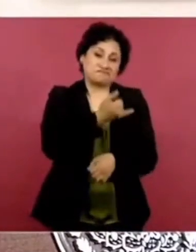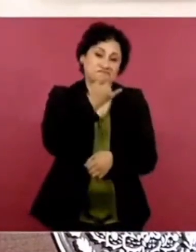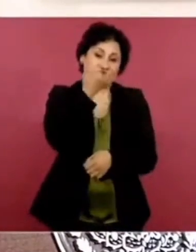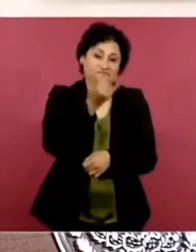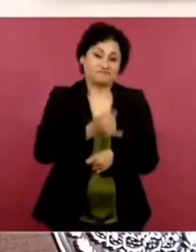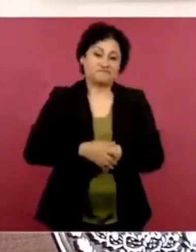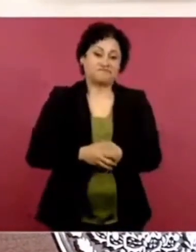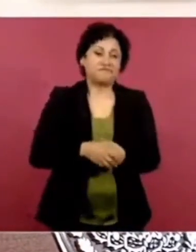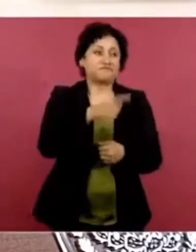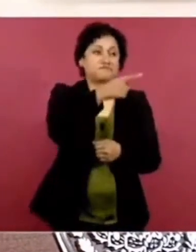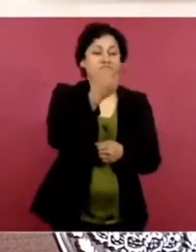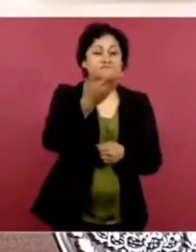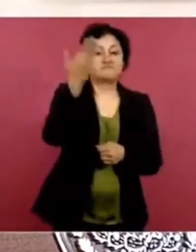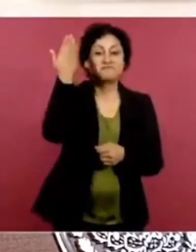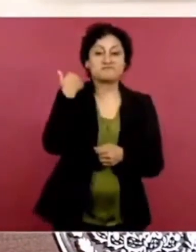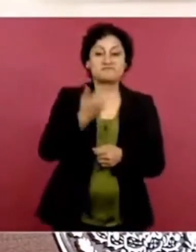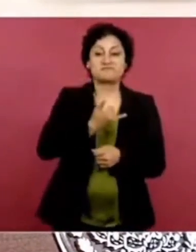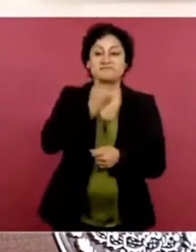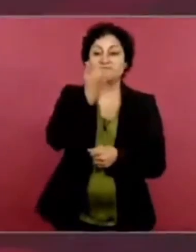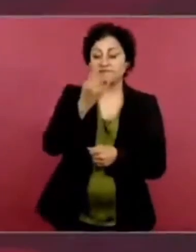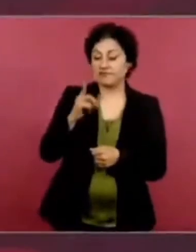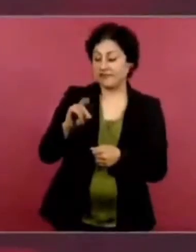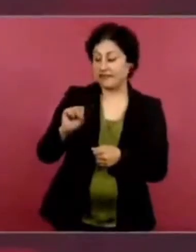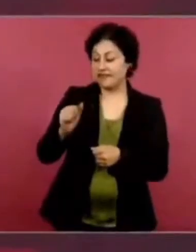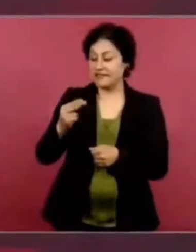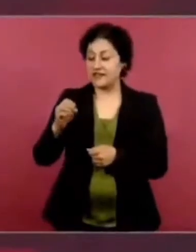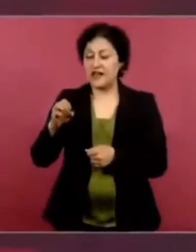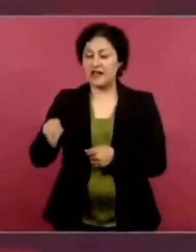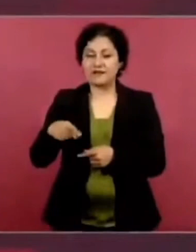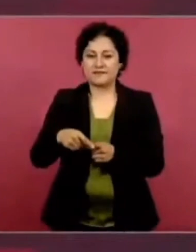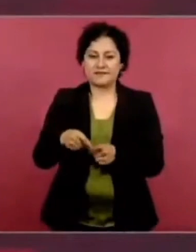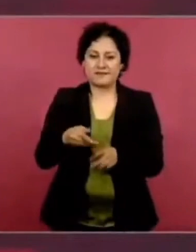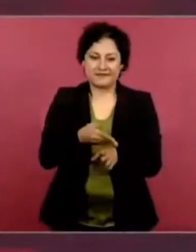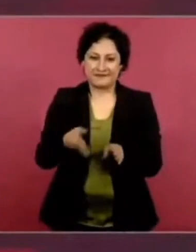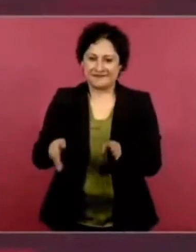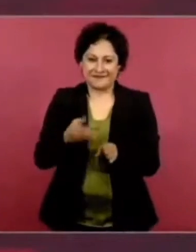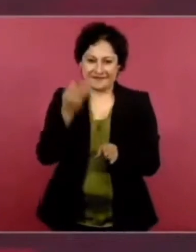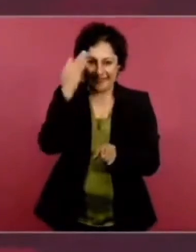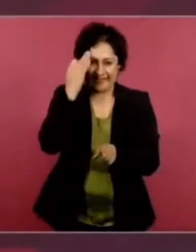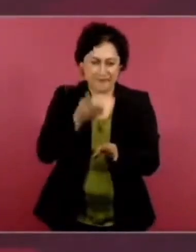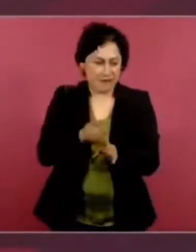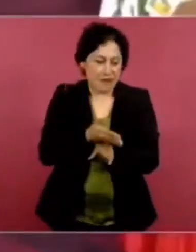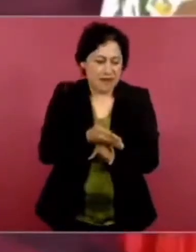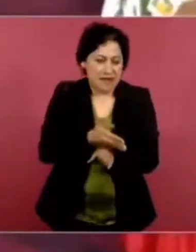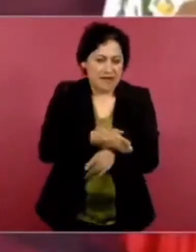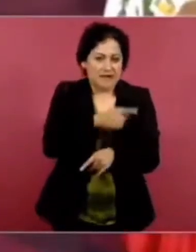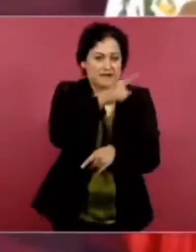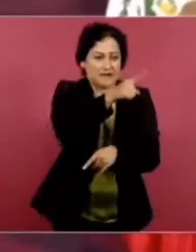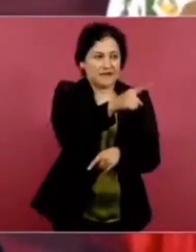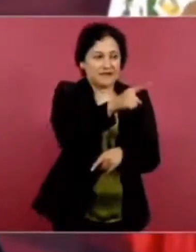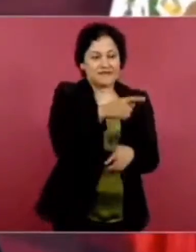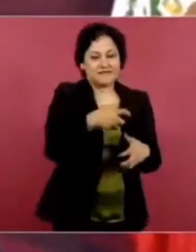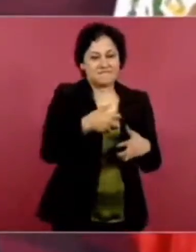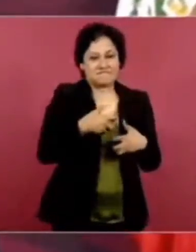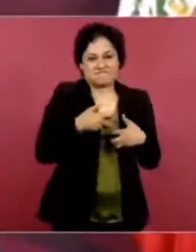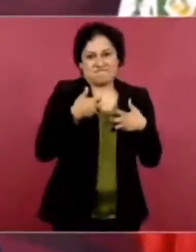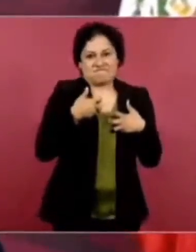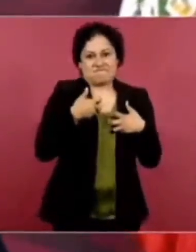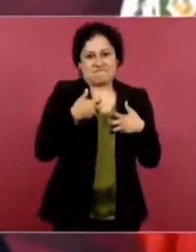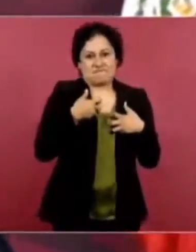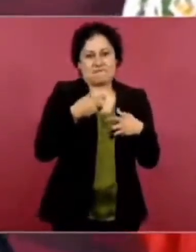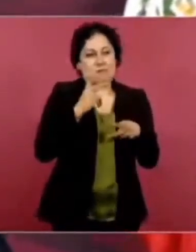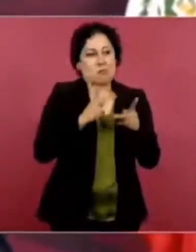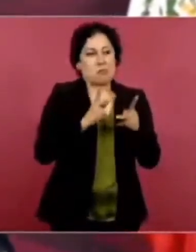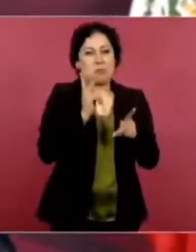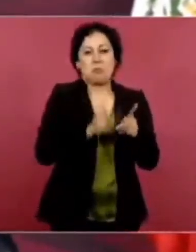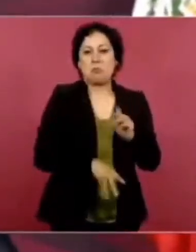Shah. Acaba de pasar eso. Y se enojaron mucho y ahí se terminó la plática, ¿no?, la